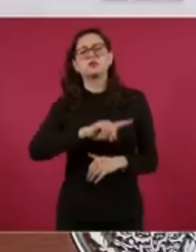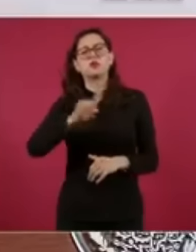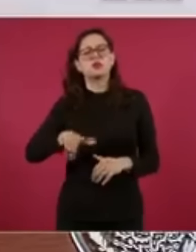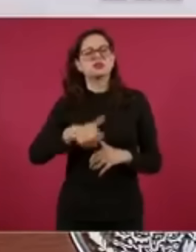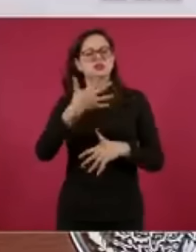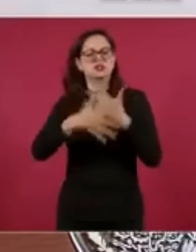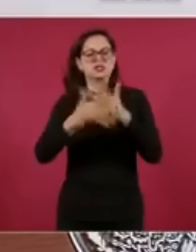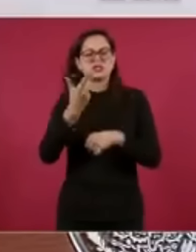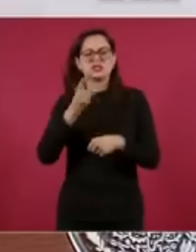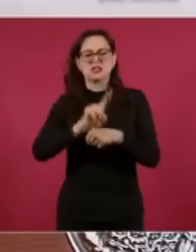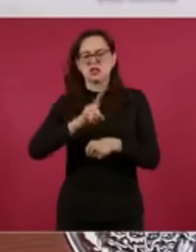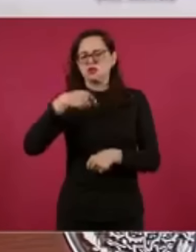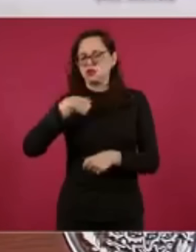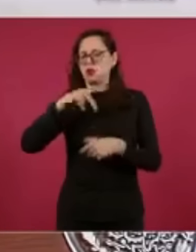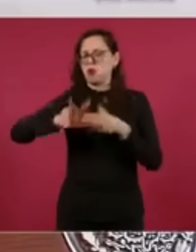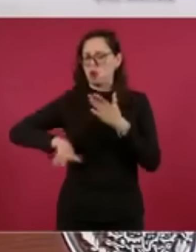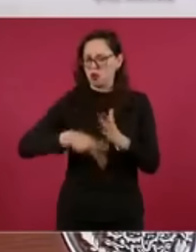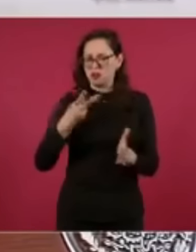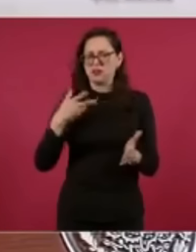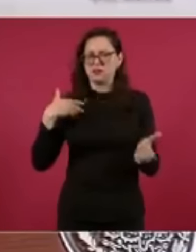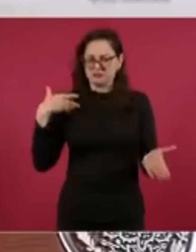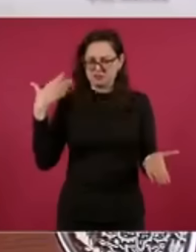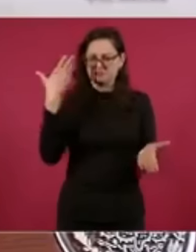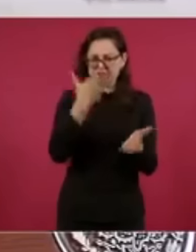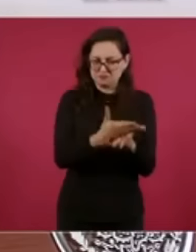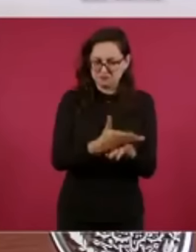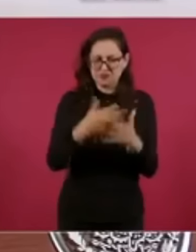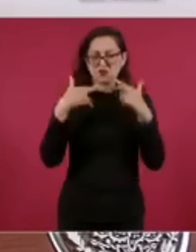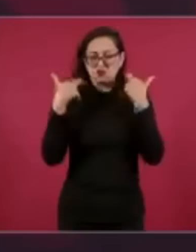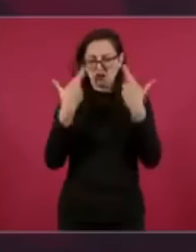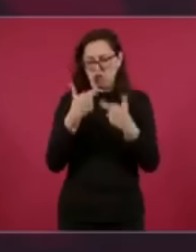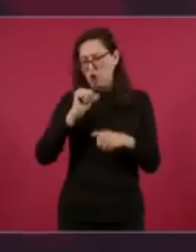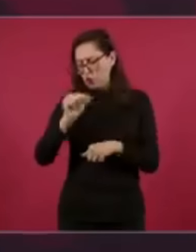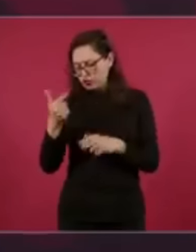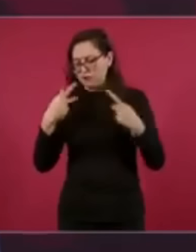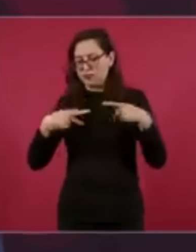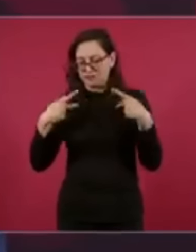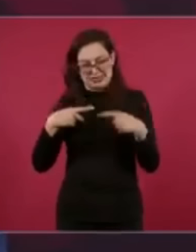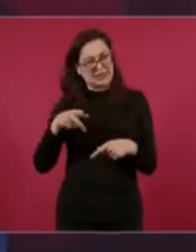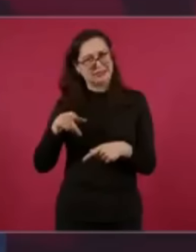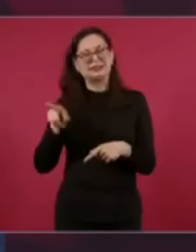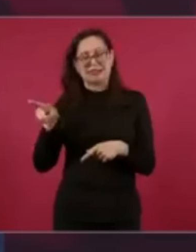a otra reunión con otra persona que sí llegó.